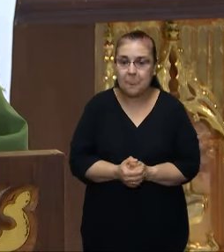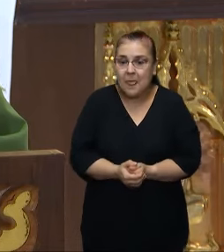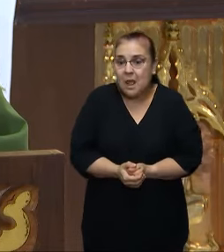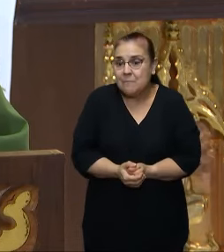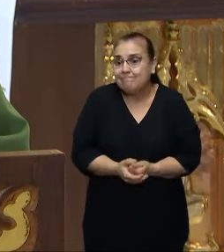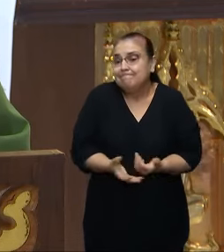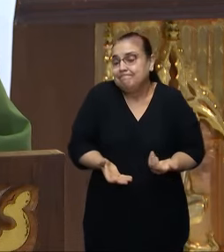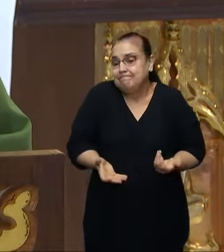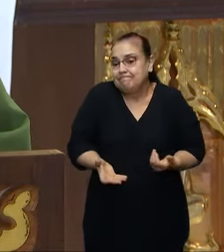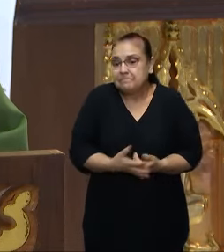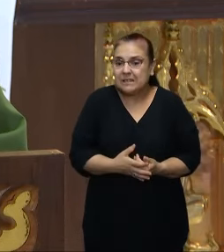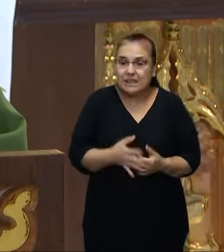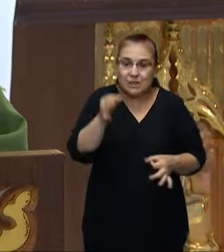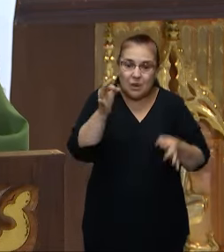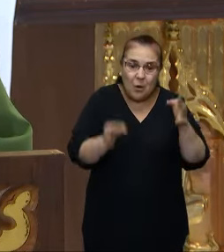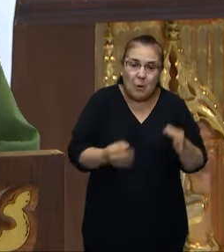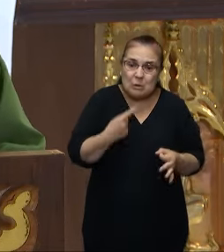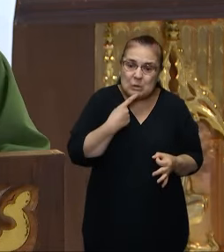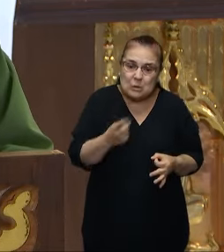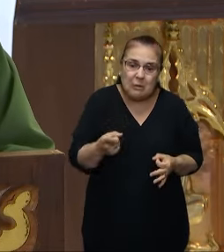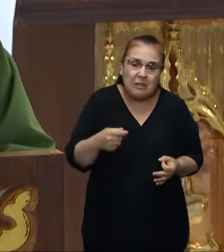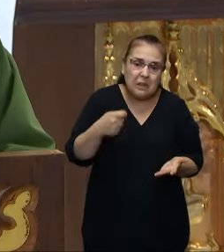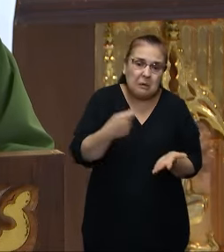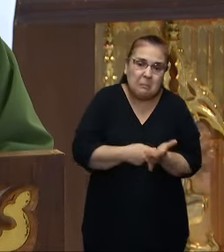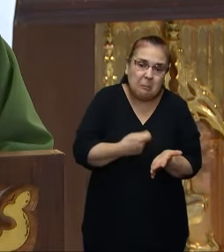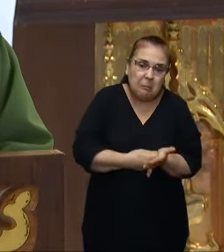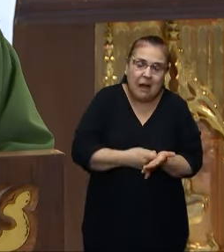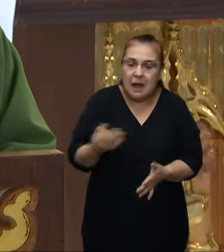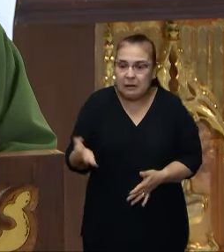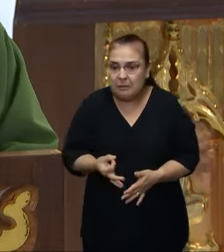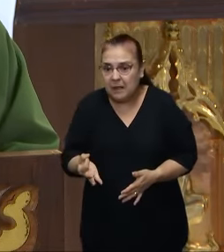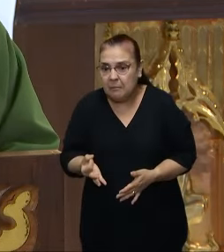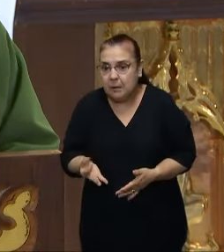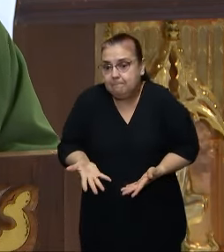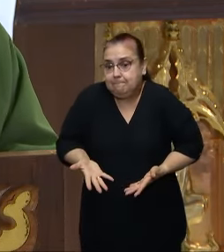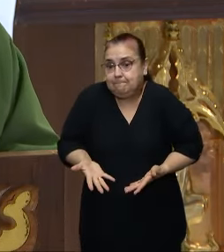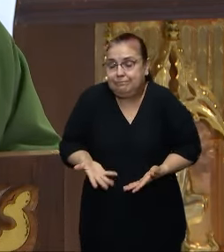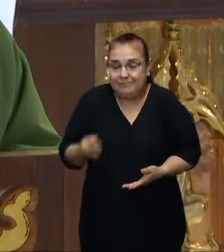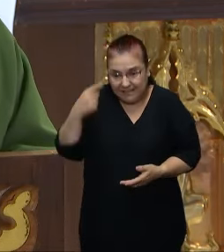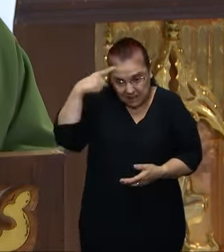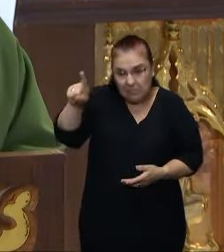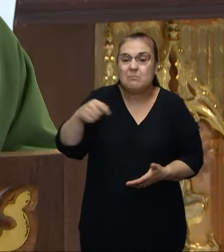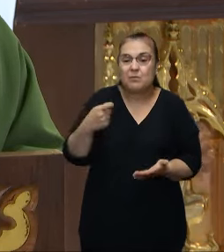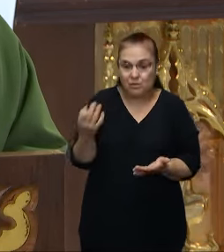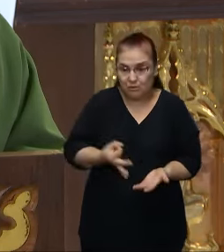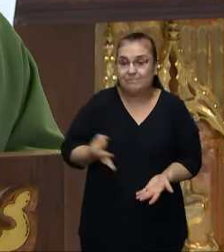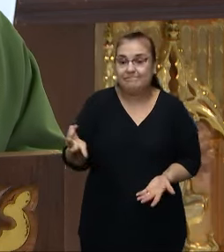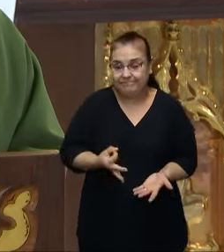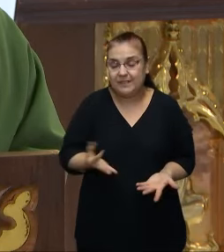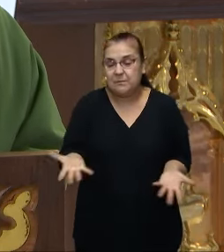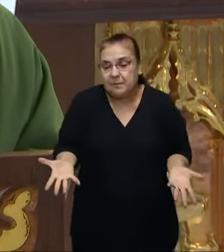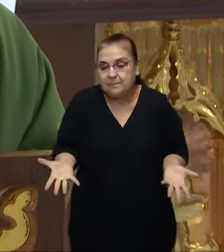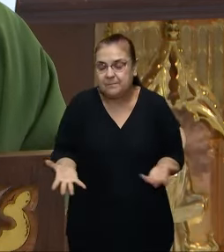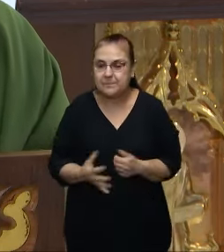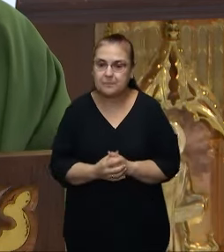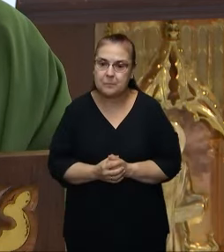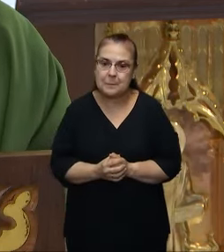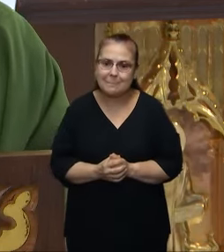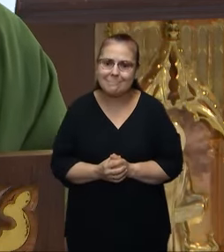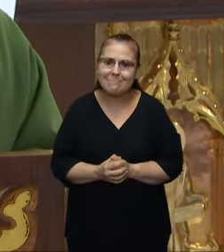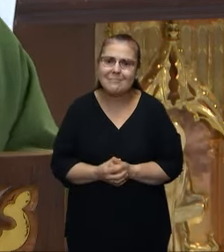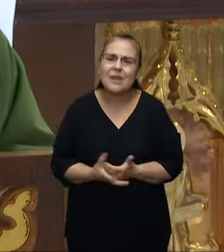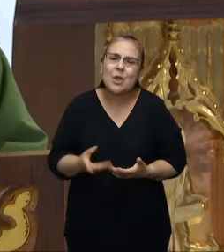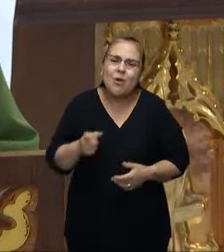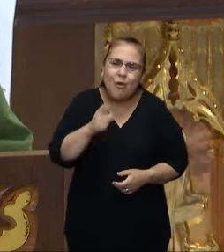justo decir esto de tenemos que pagar impuestos o no tenemos que pagar sabemos que debemos hacerlo me viene a la cabeza esto de cómo